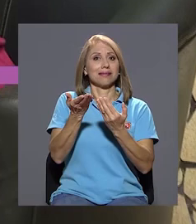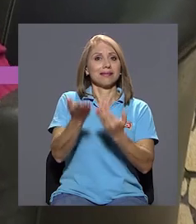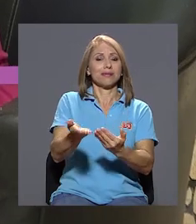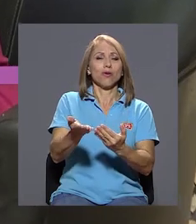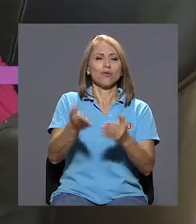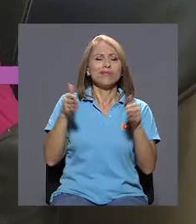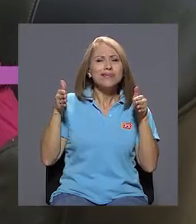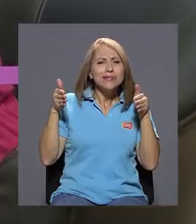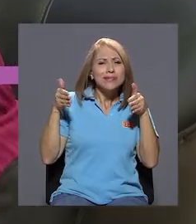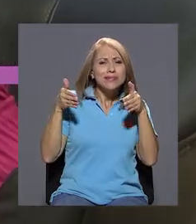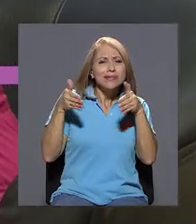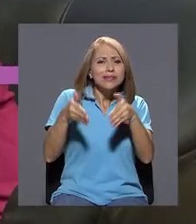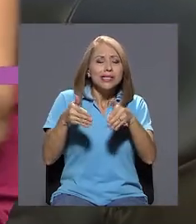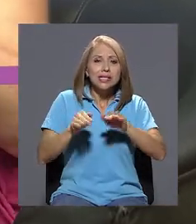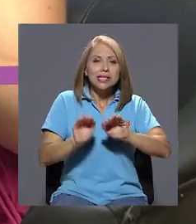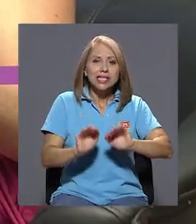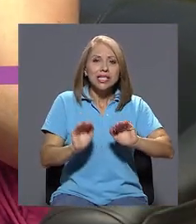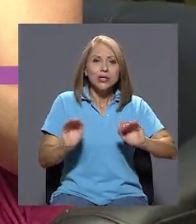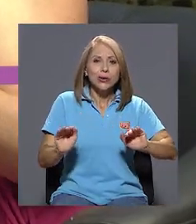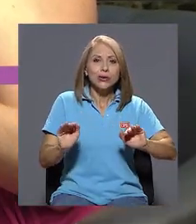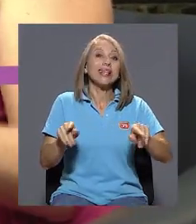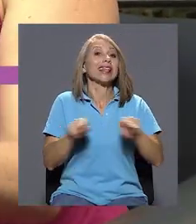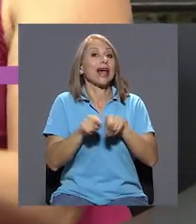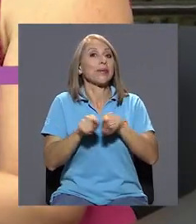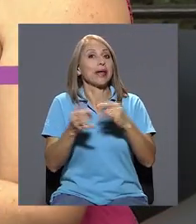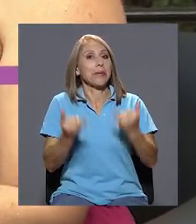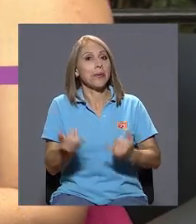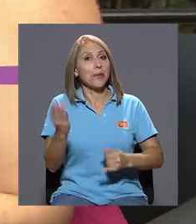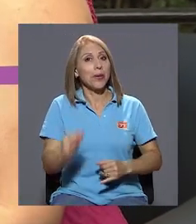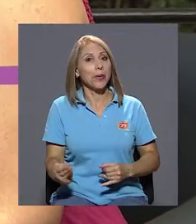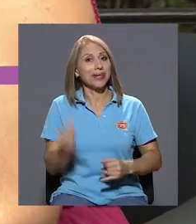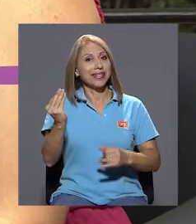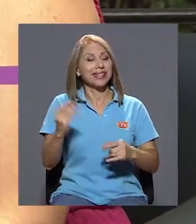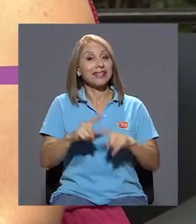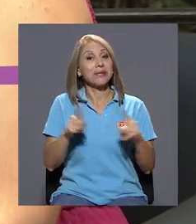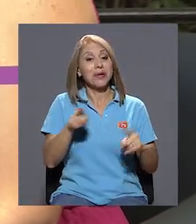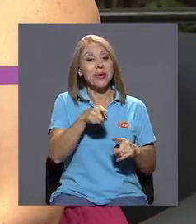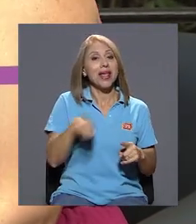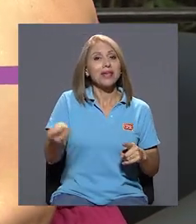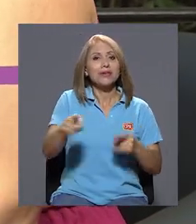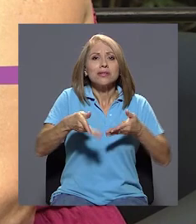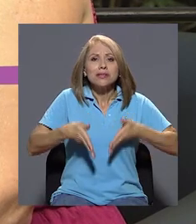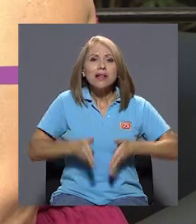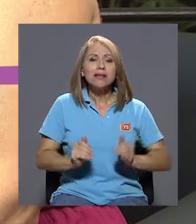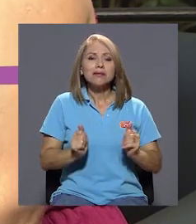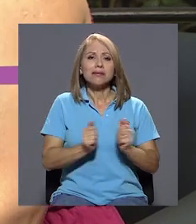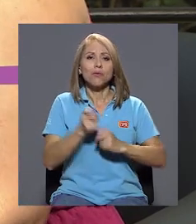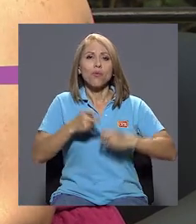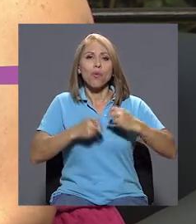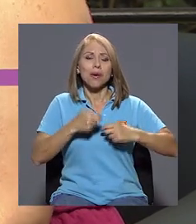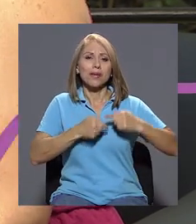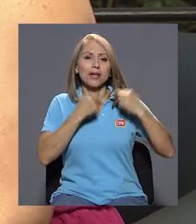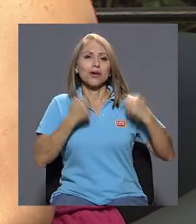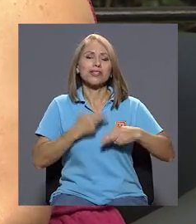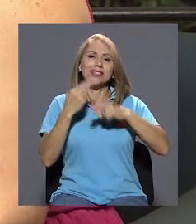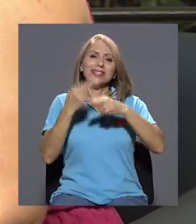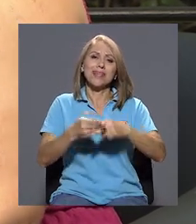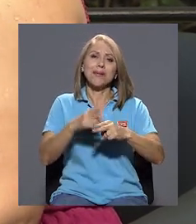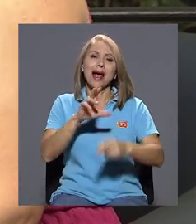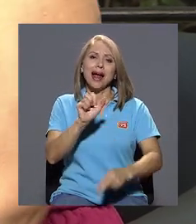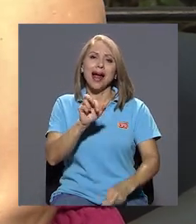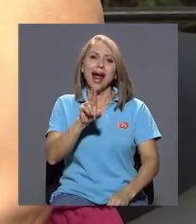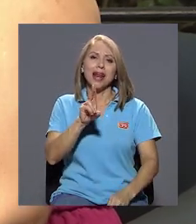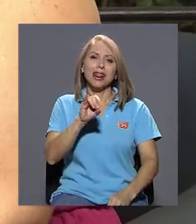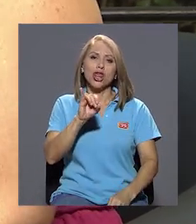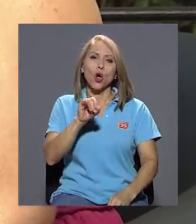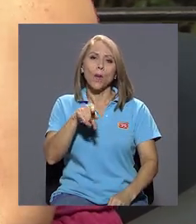en específico se concentra en niños y, bueno, ahora también un poquito en adolescentes, pero son niños pues, que nacen ya con problemas del corazón, lo que se le